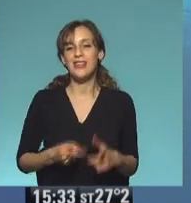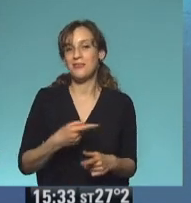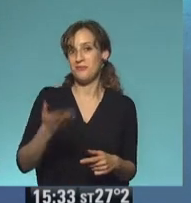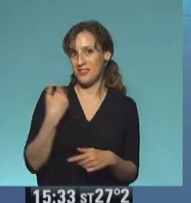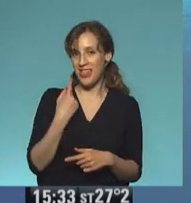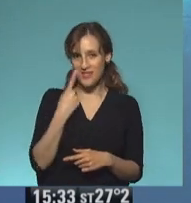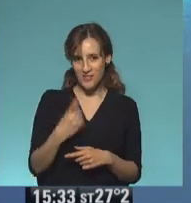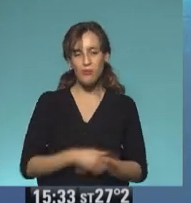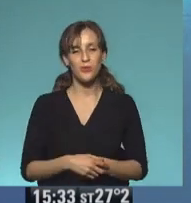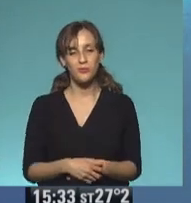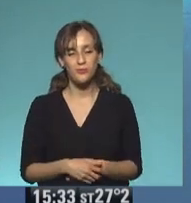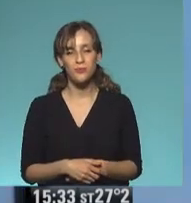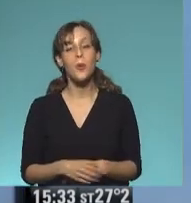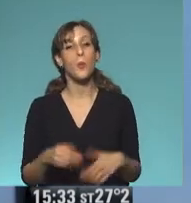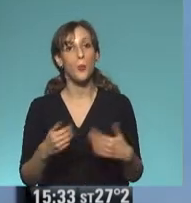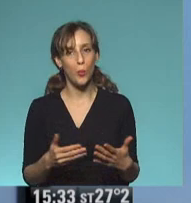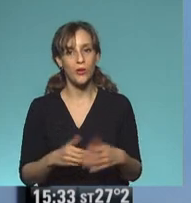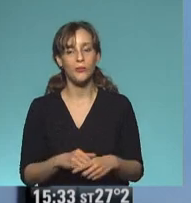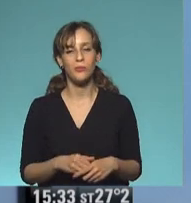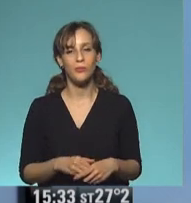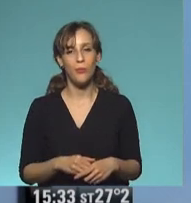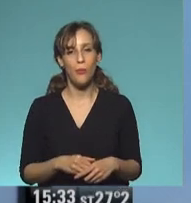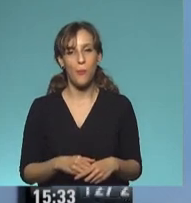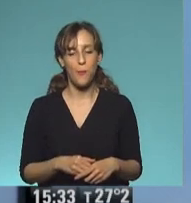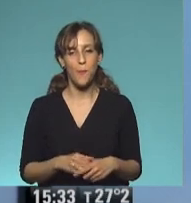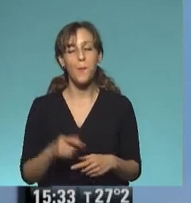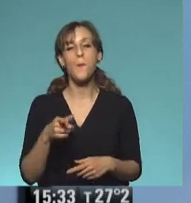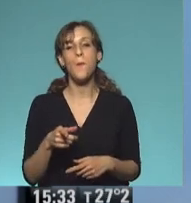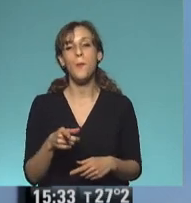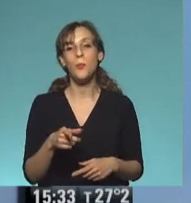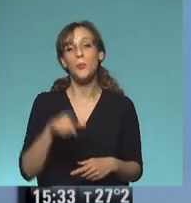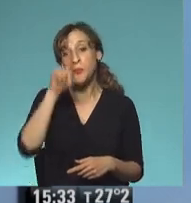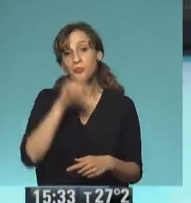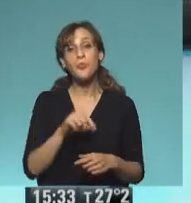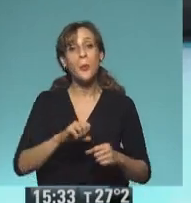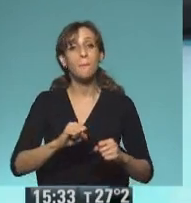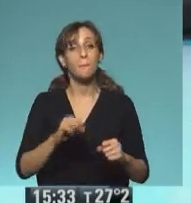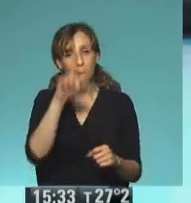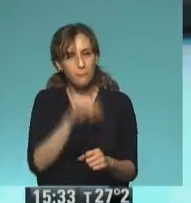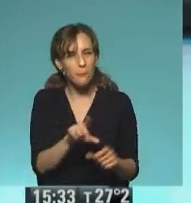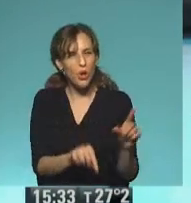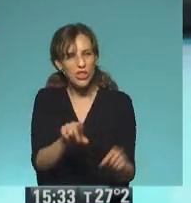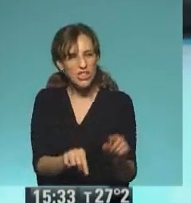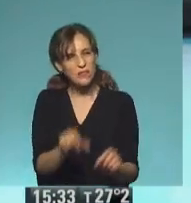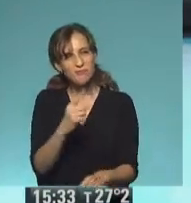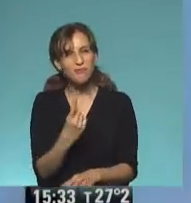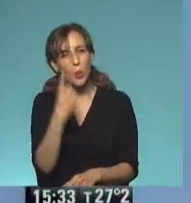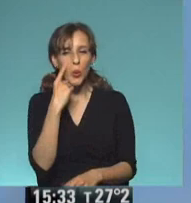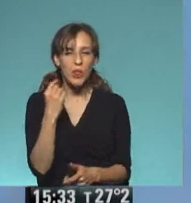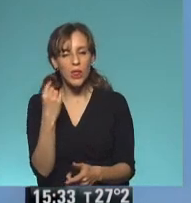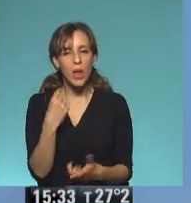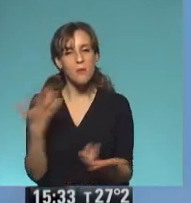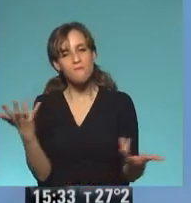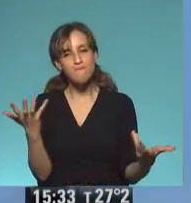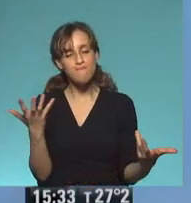conocimos la semana pasada. Érase que se era una pollita un poco qué sé yo. Un día le dieron ganas